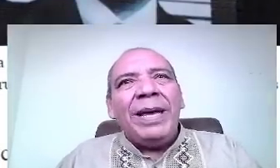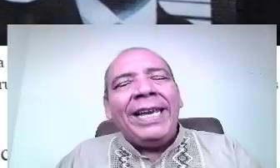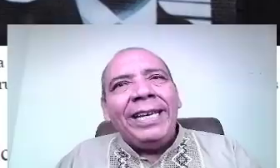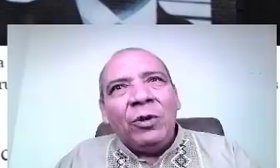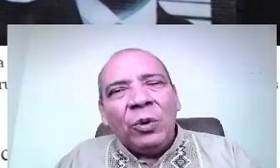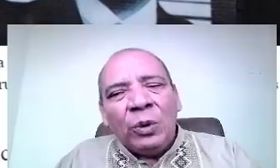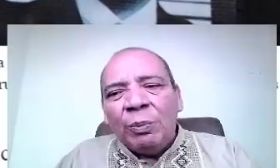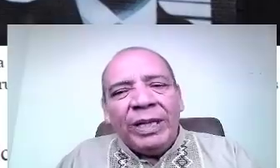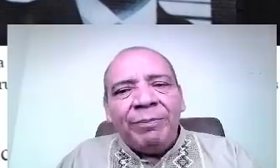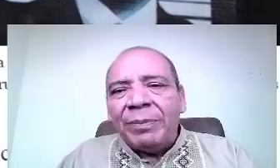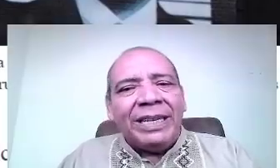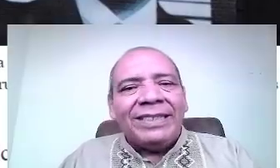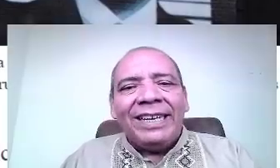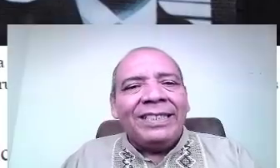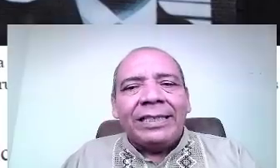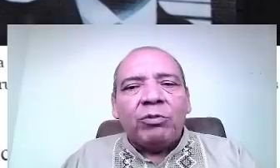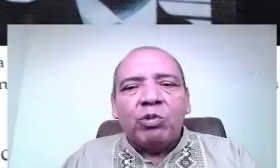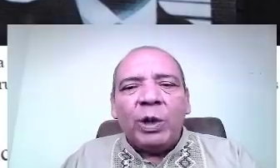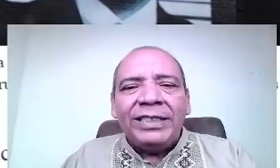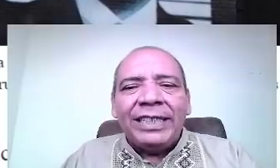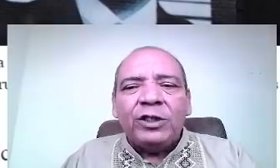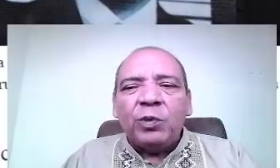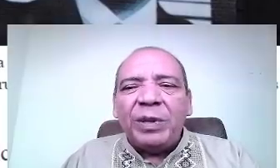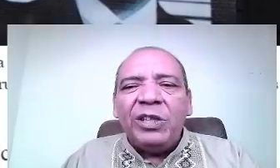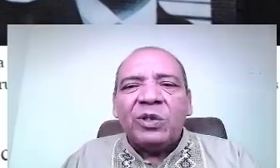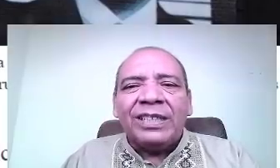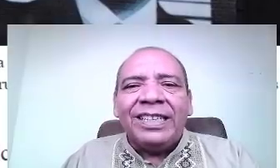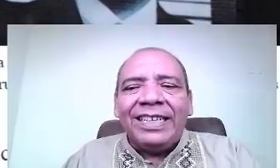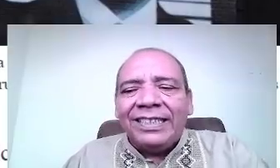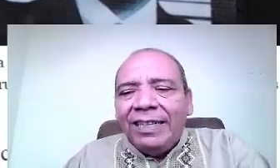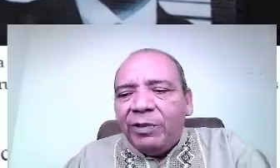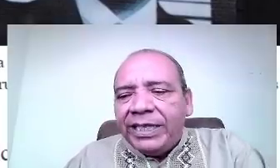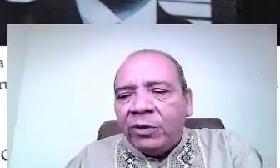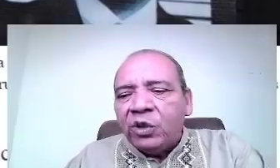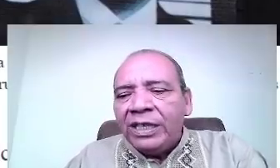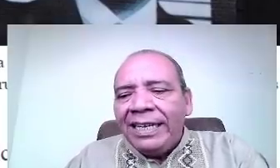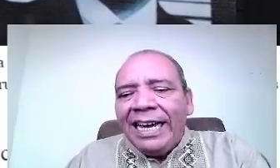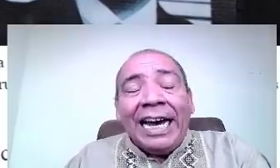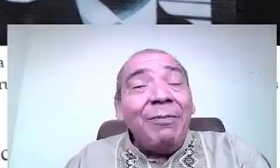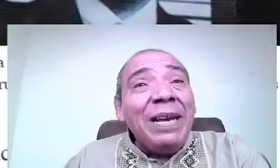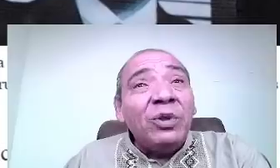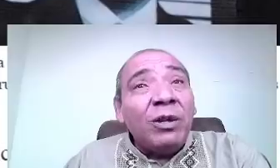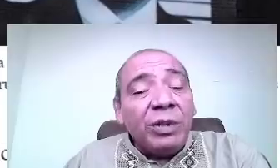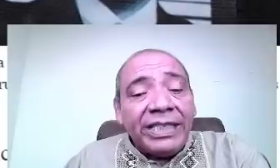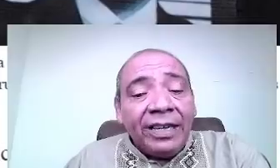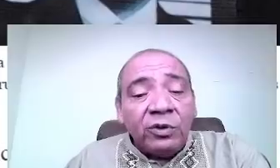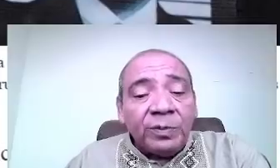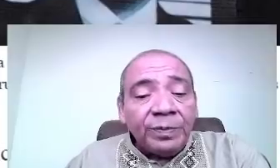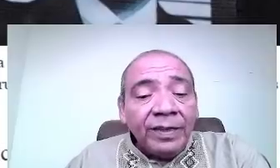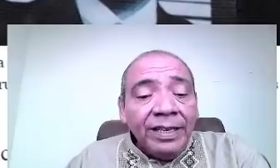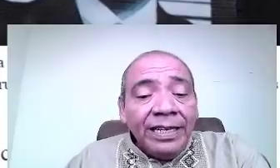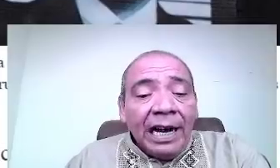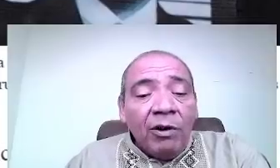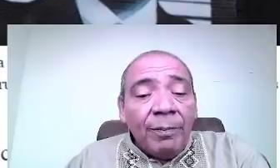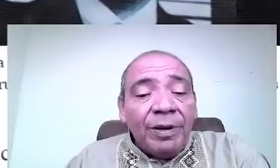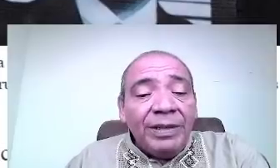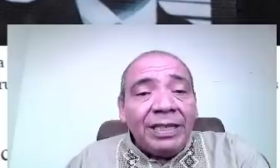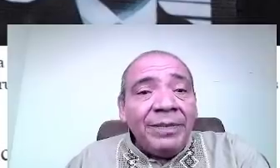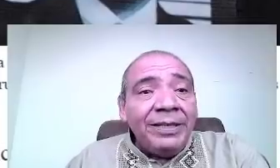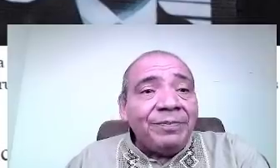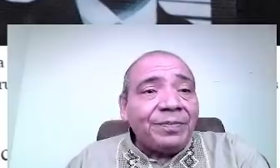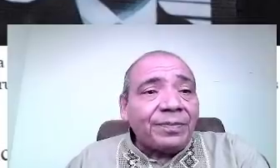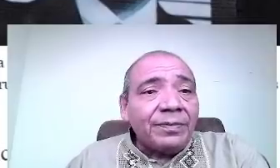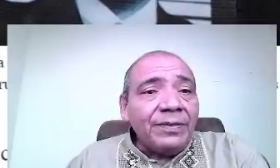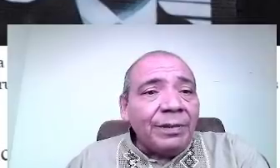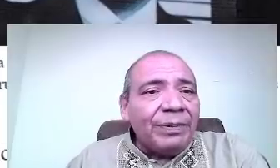pueblo de México. No puede permanecer el status quo. Ahí están estos pillos que tienen que ser enjuiciados, al menos enjuiciados. Ahora